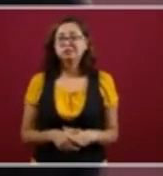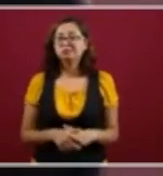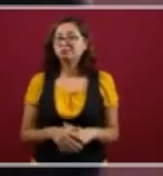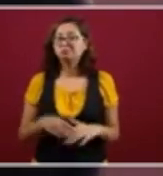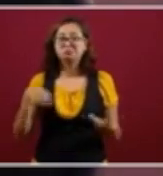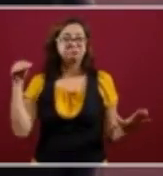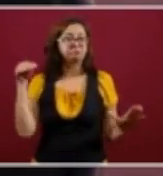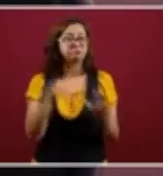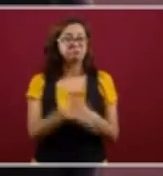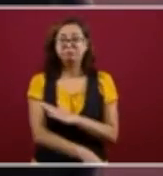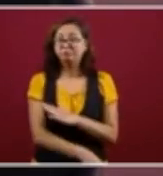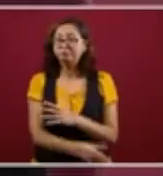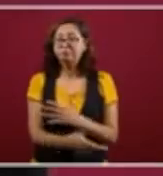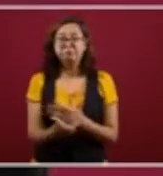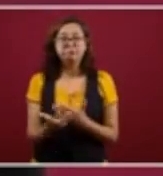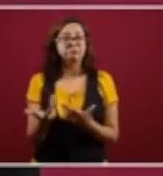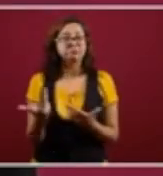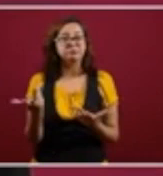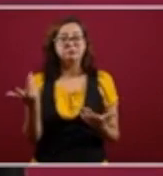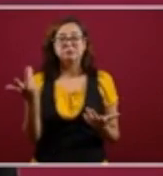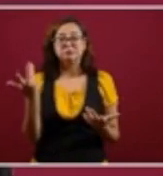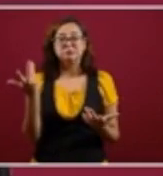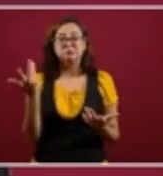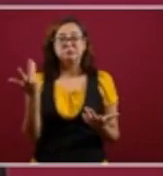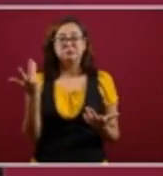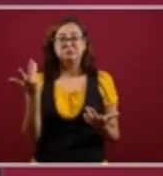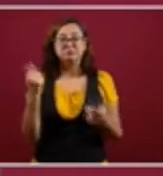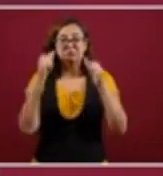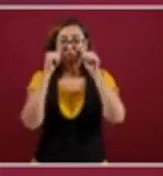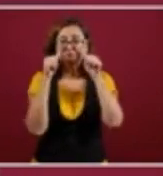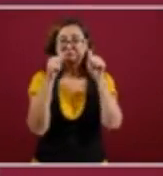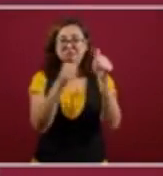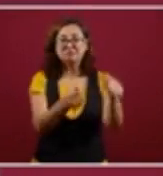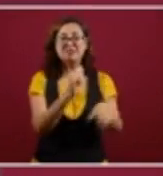tremendo en cuanto a desatención.